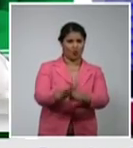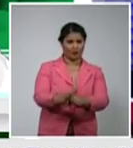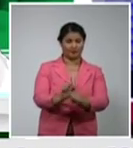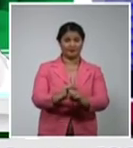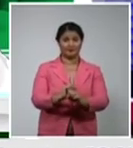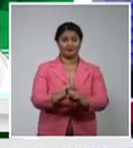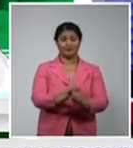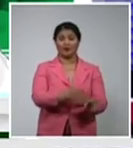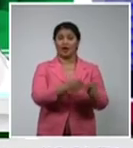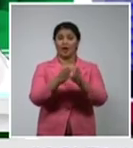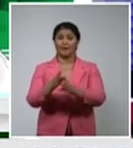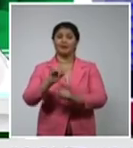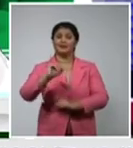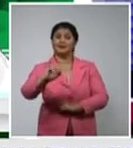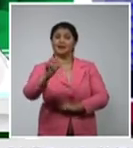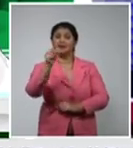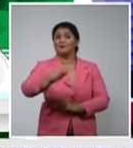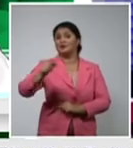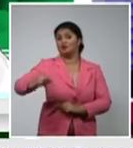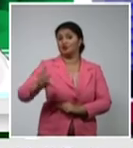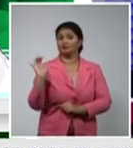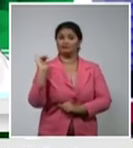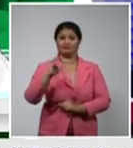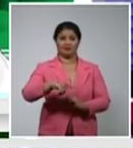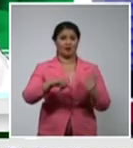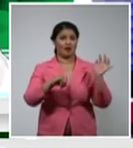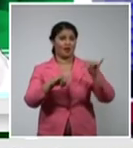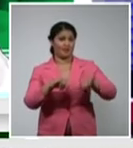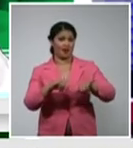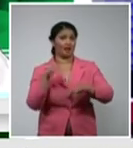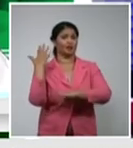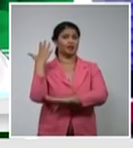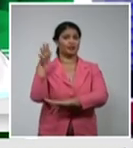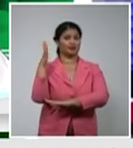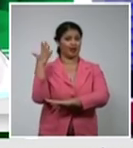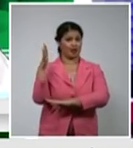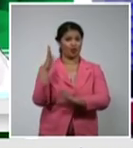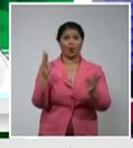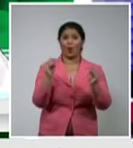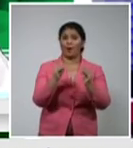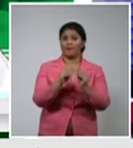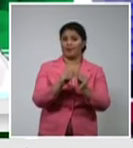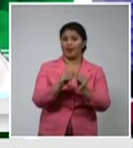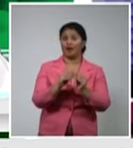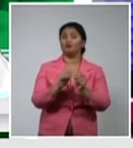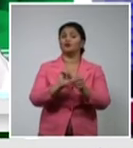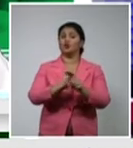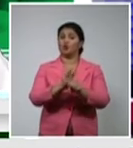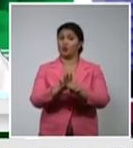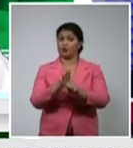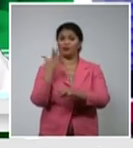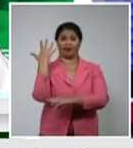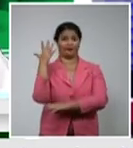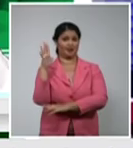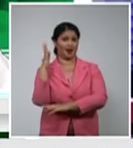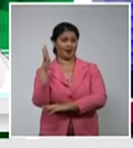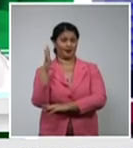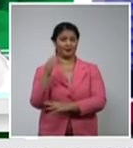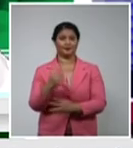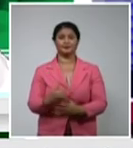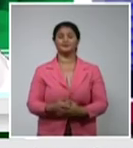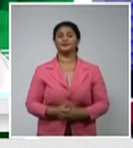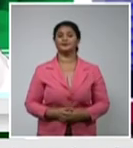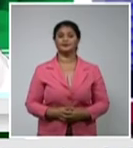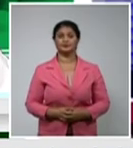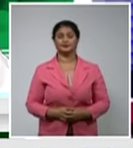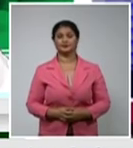ayer arribaron recientemente del exterior. Por el protocolo establecido en Cuba se hizo el diagnóstico y por lo